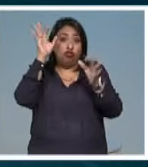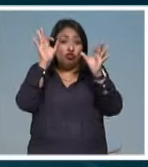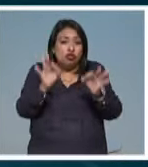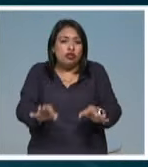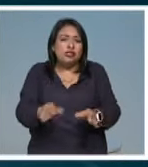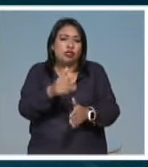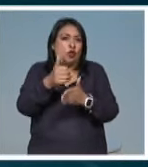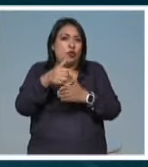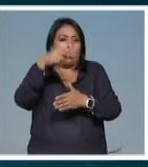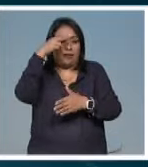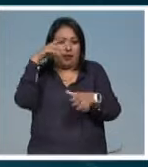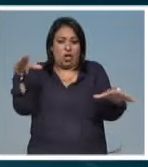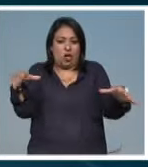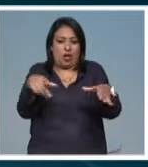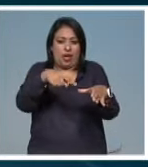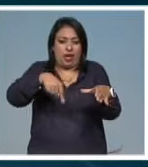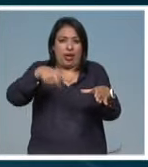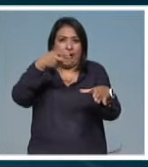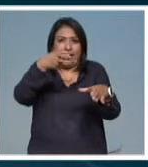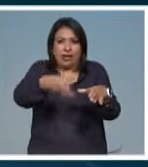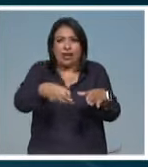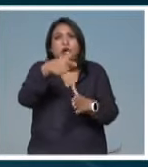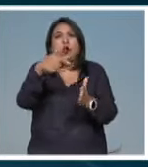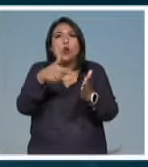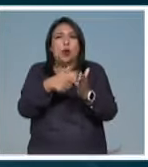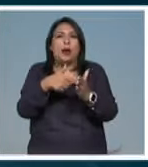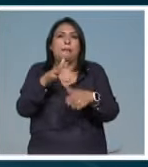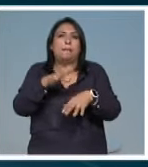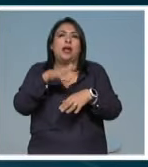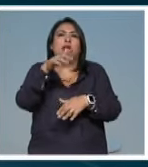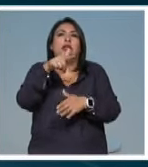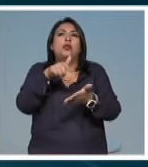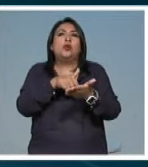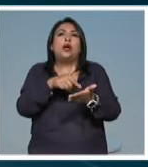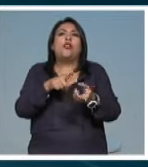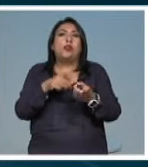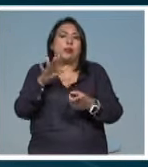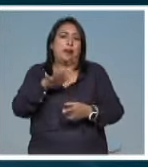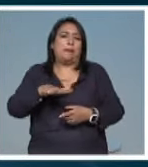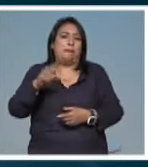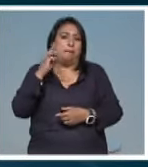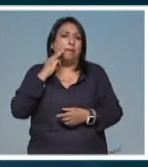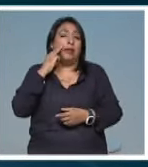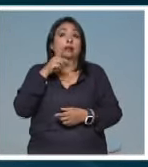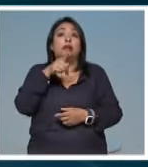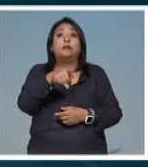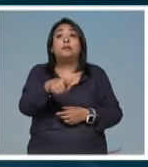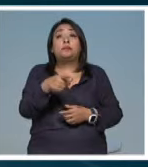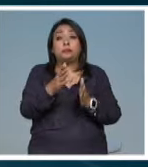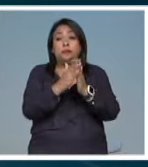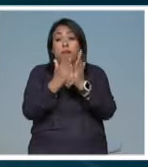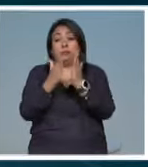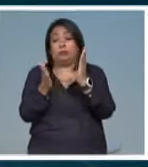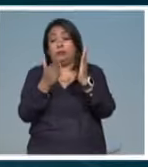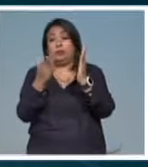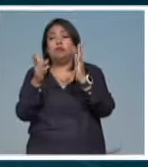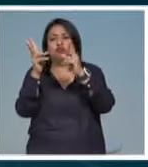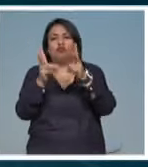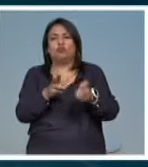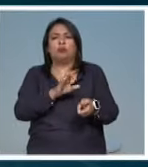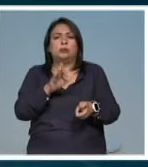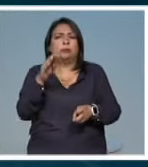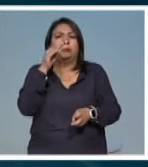México. Era ese sitio, particularmente el barrio de la Merced. A lo largo del libro, el cual puede ser